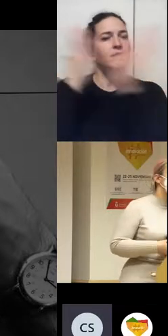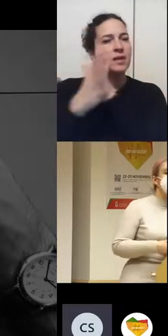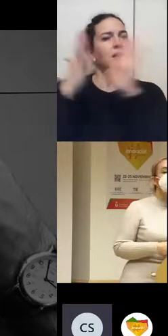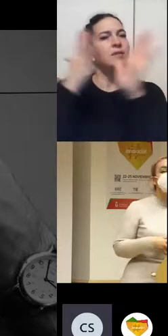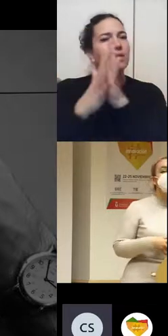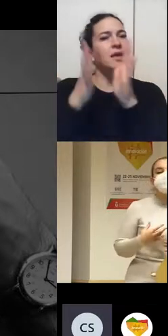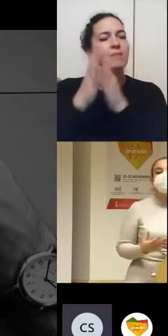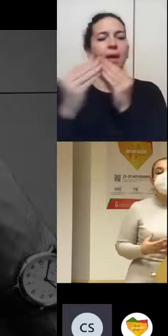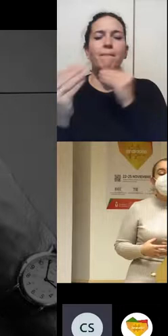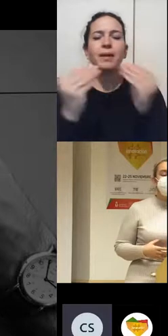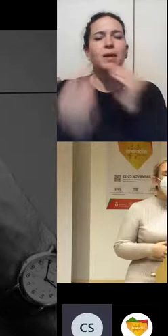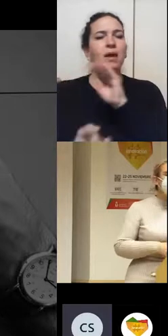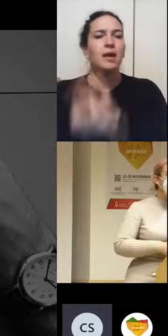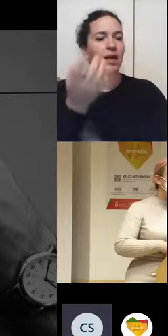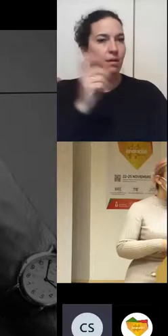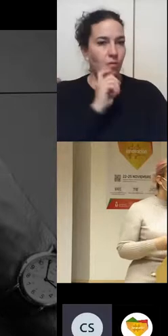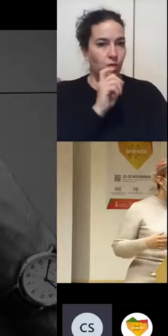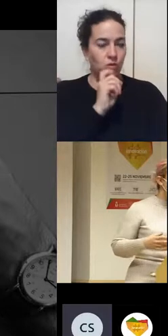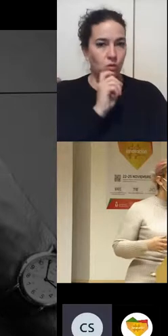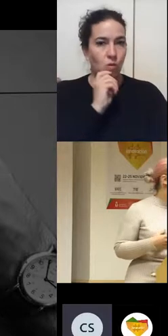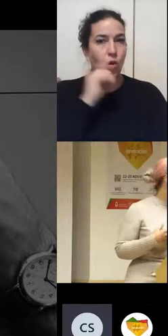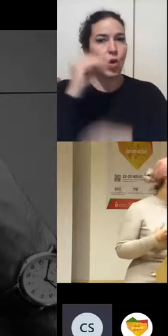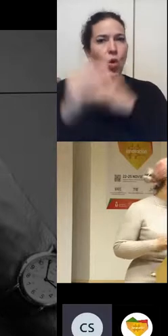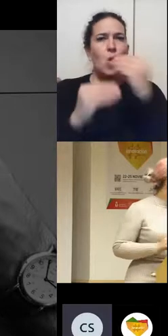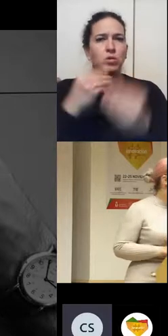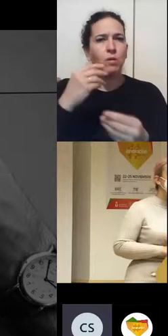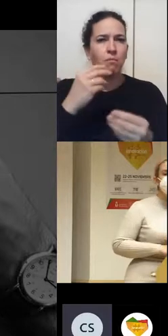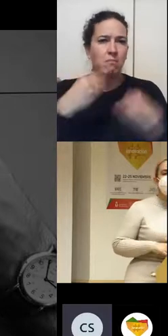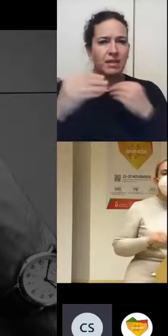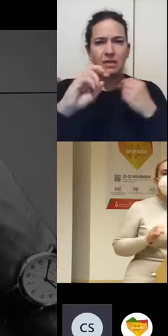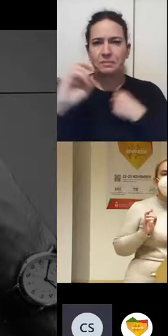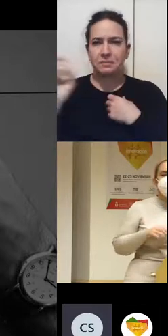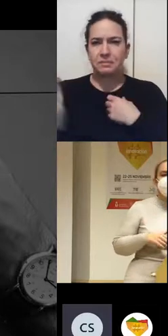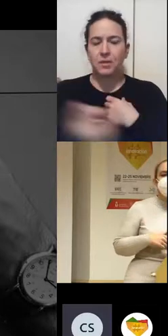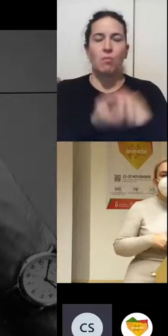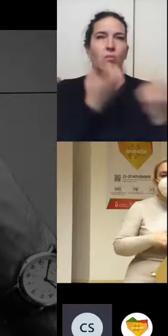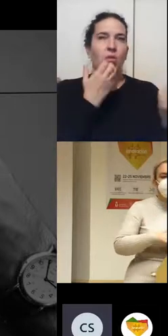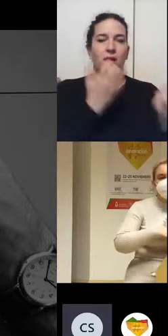esos materiales. Se utilizaron diversos materiales, por ejemplo,